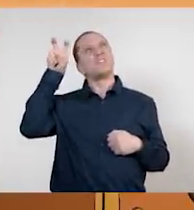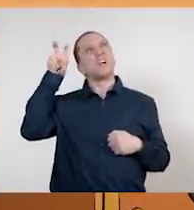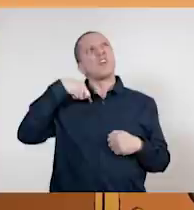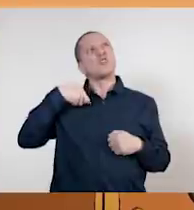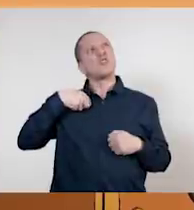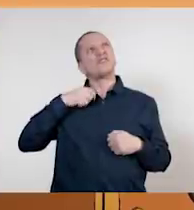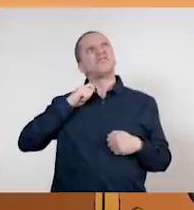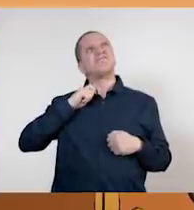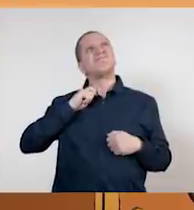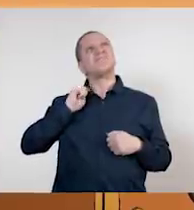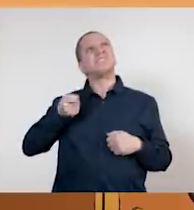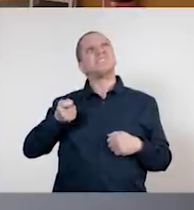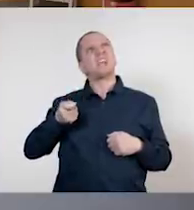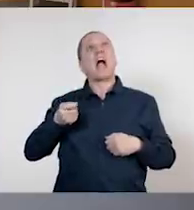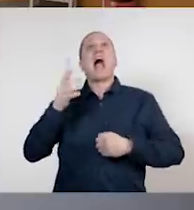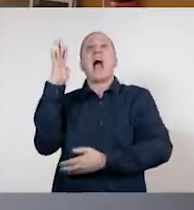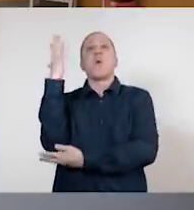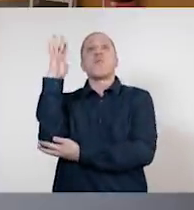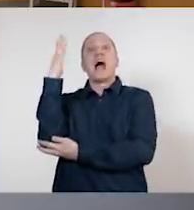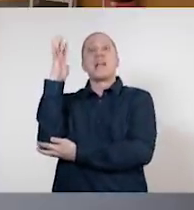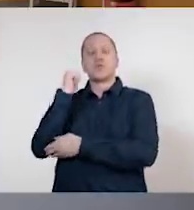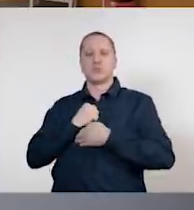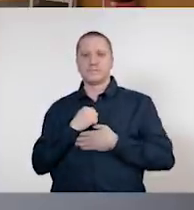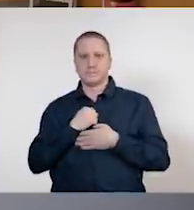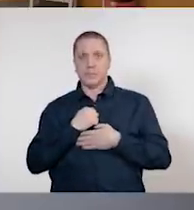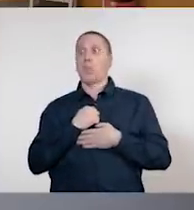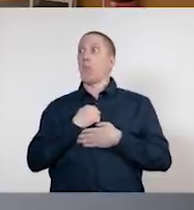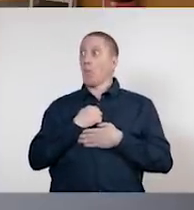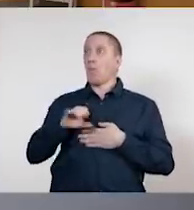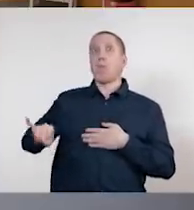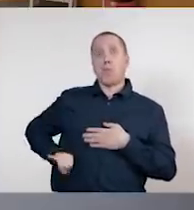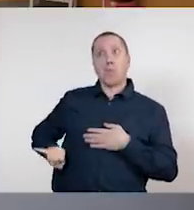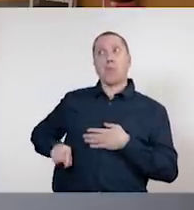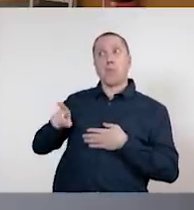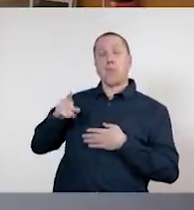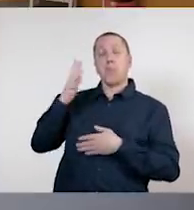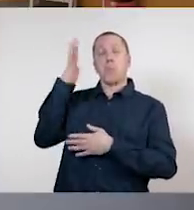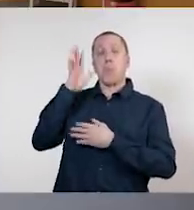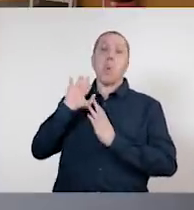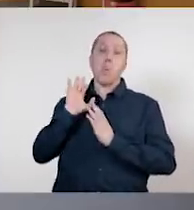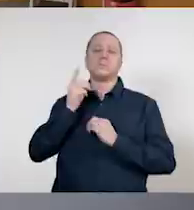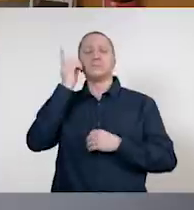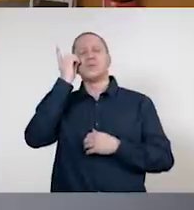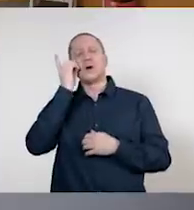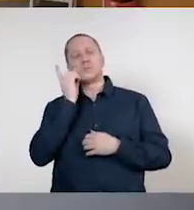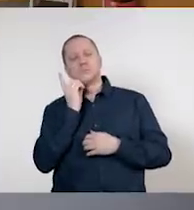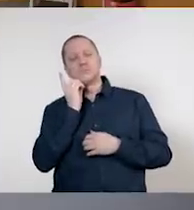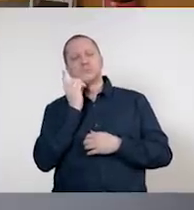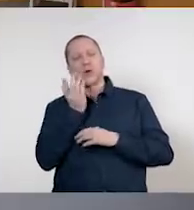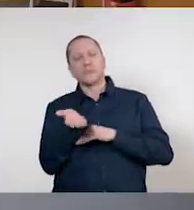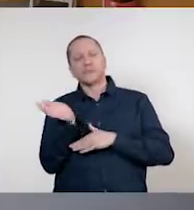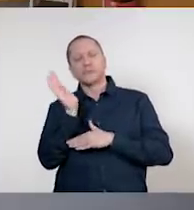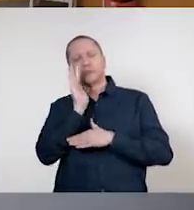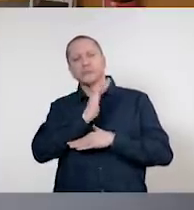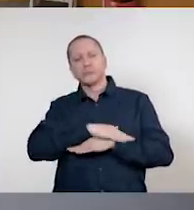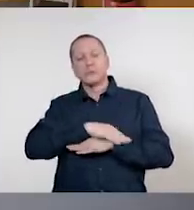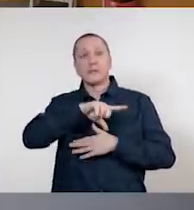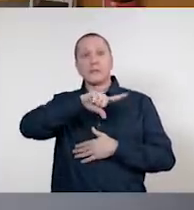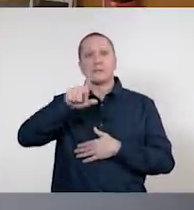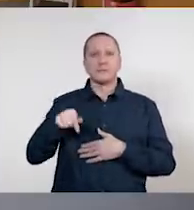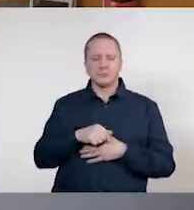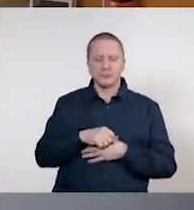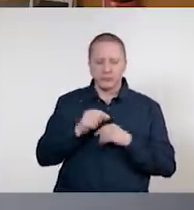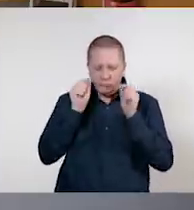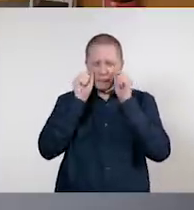soñar que voy a ser un árbol. Oh, dijeron todos, qué interesante, un árbol. Oh. Se fue a dormir y en la mañana que despertó traía